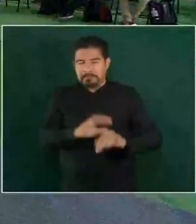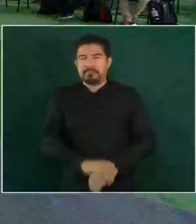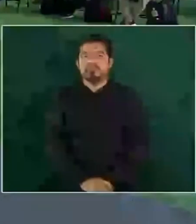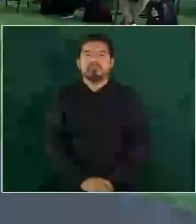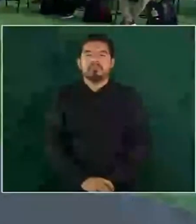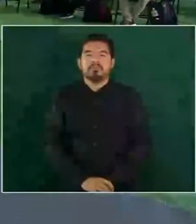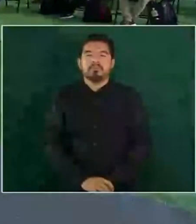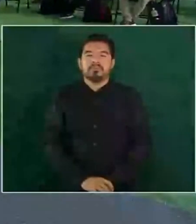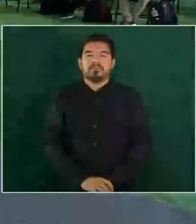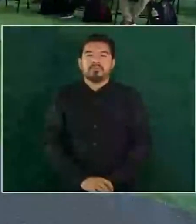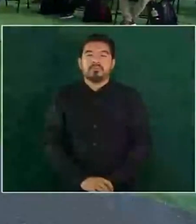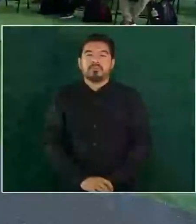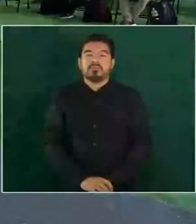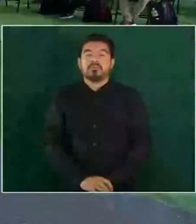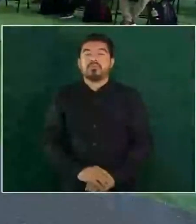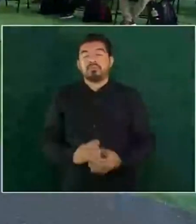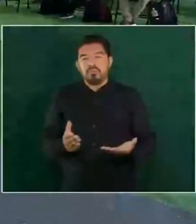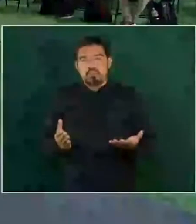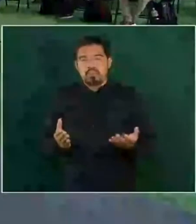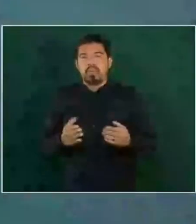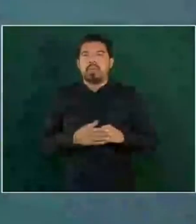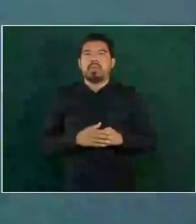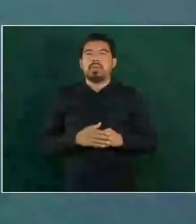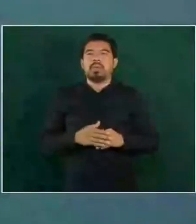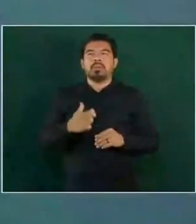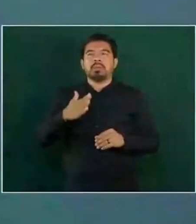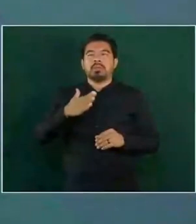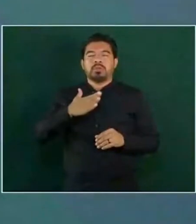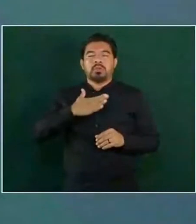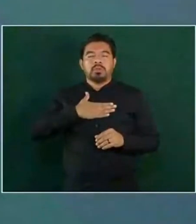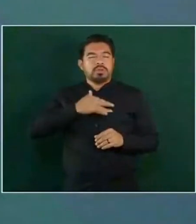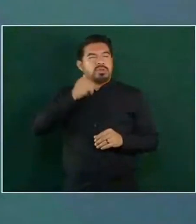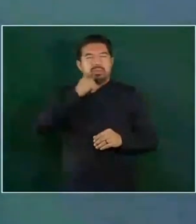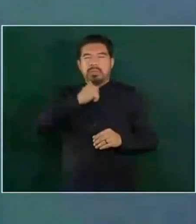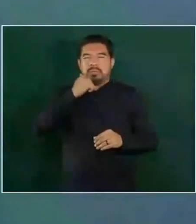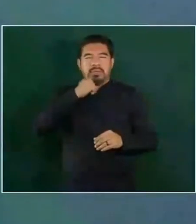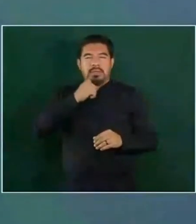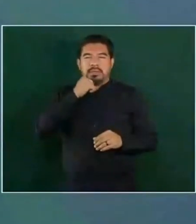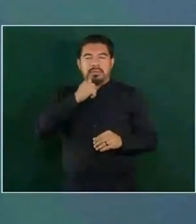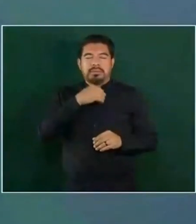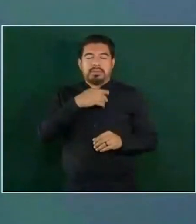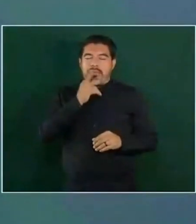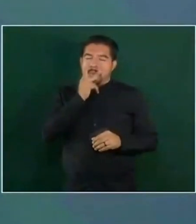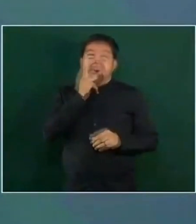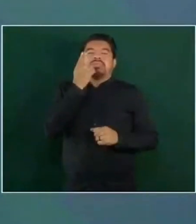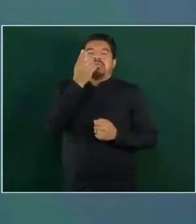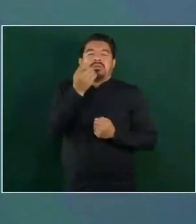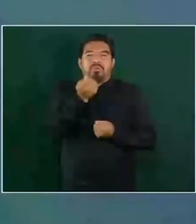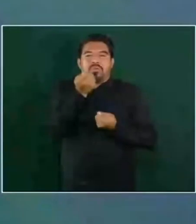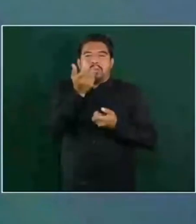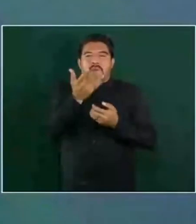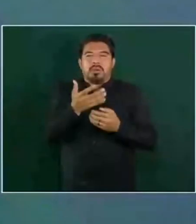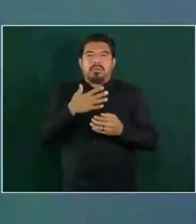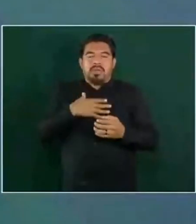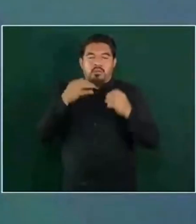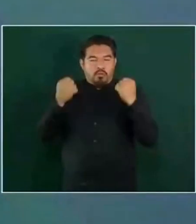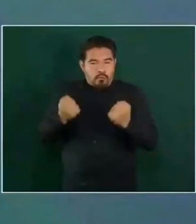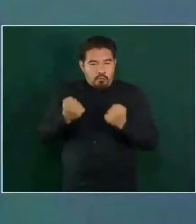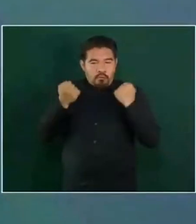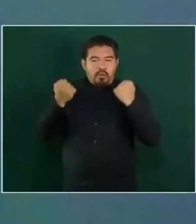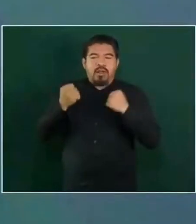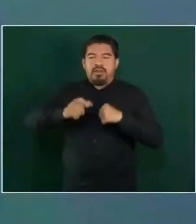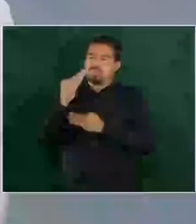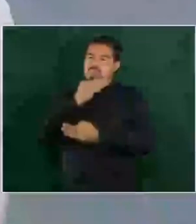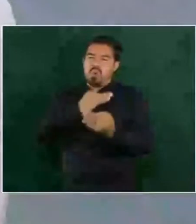que lo más importante es fortalecer los valores culturales Morales